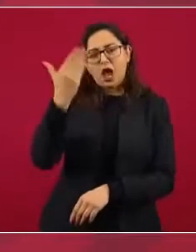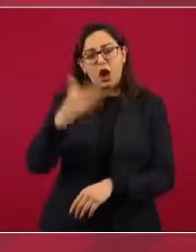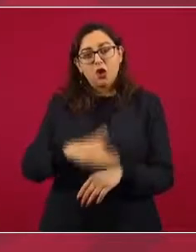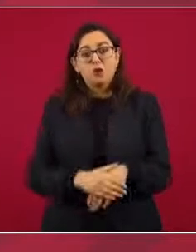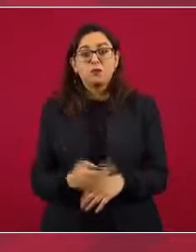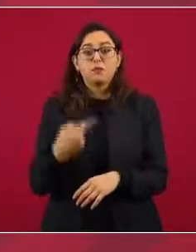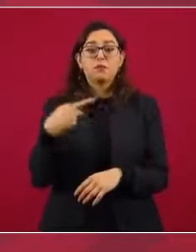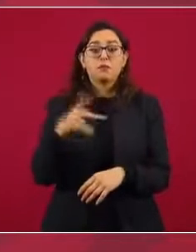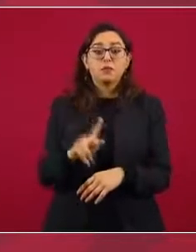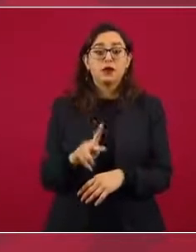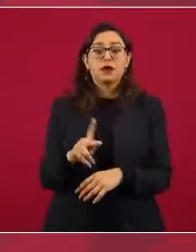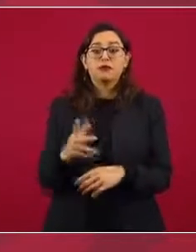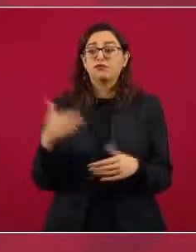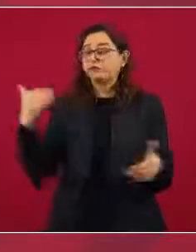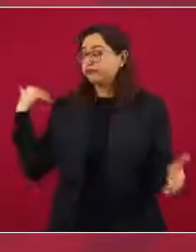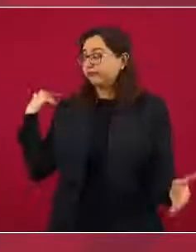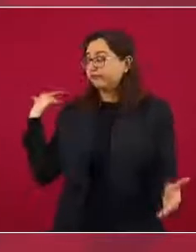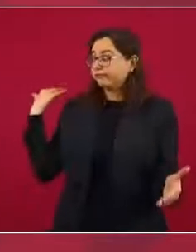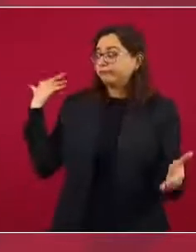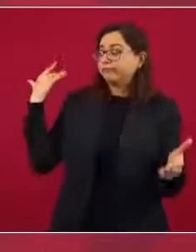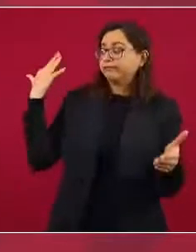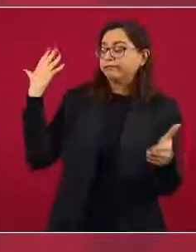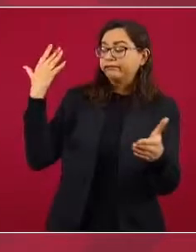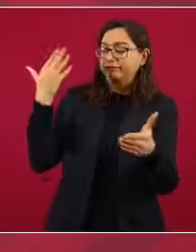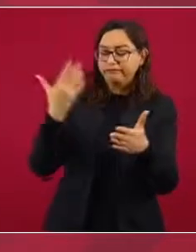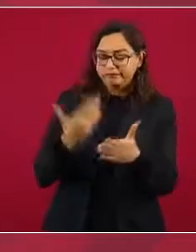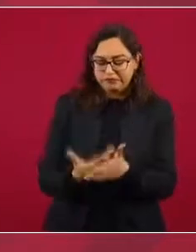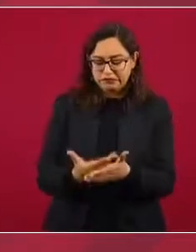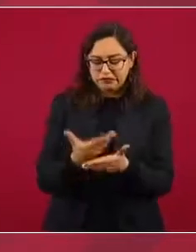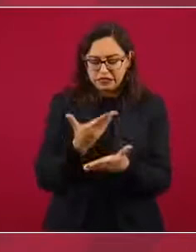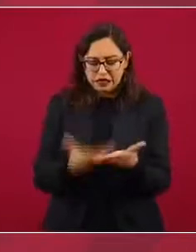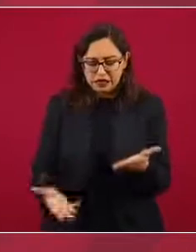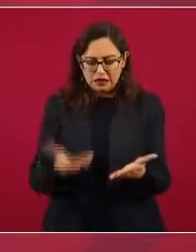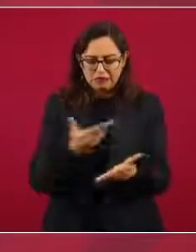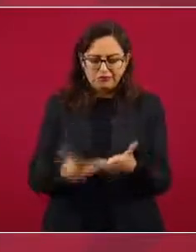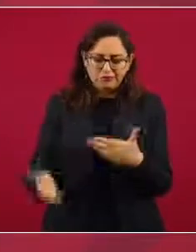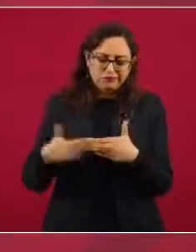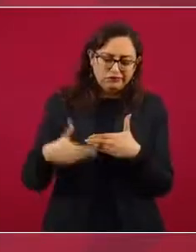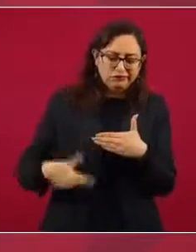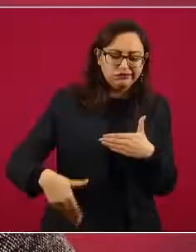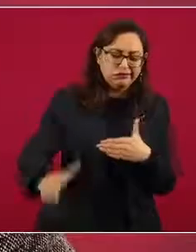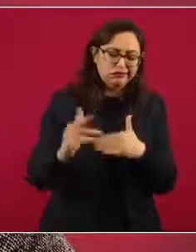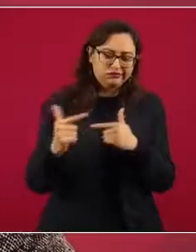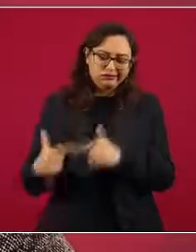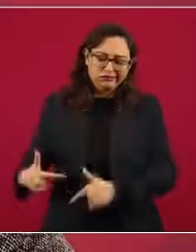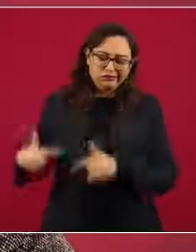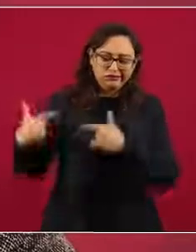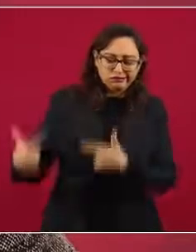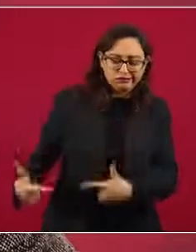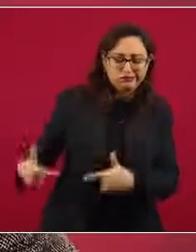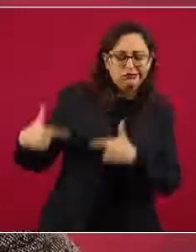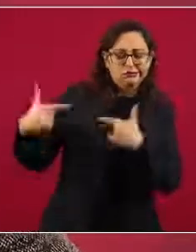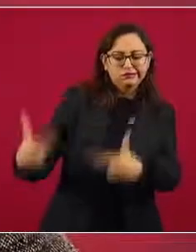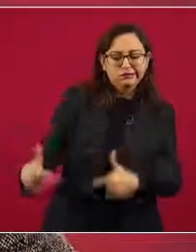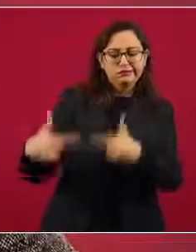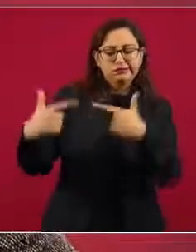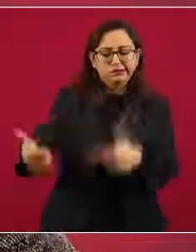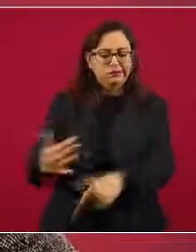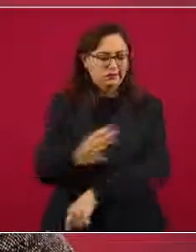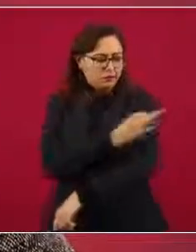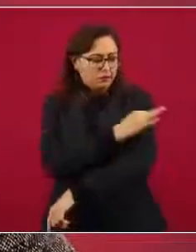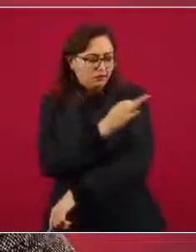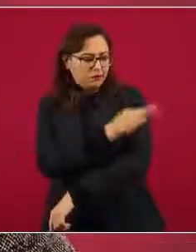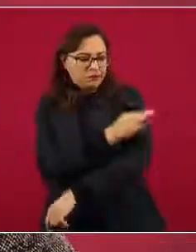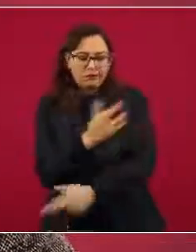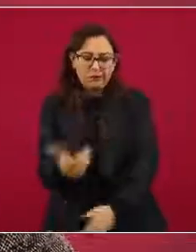la pandemia, será como un legado a nuestros hijos, a nuestros nietos. ¿Por qué?